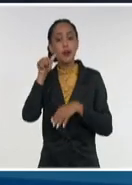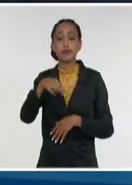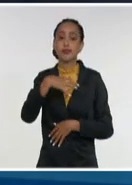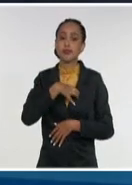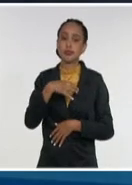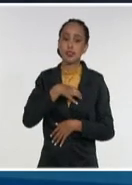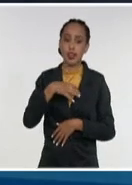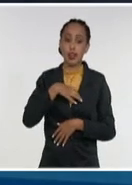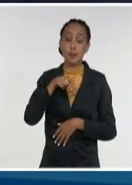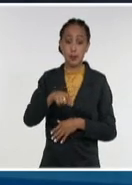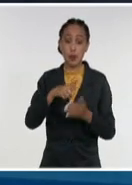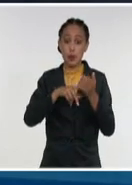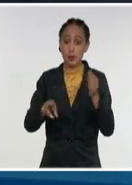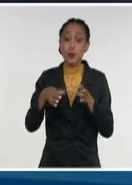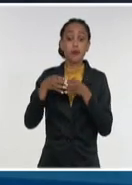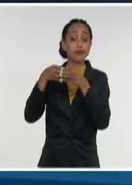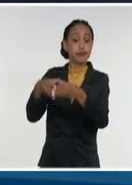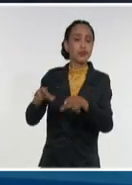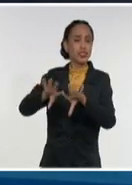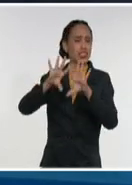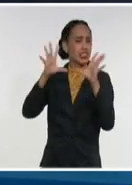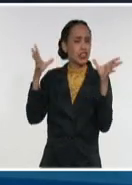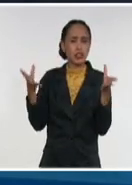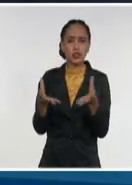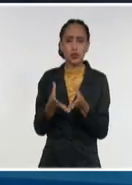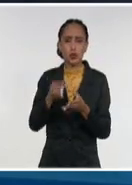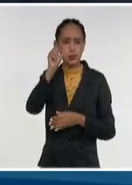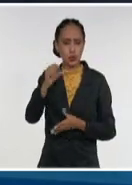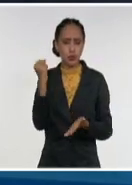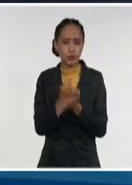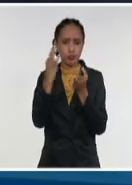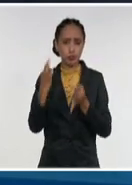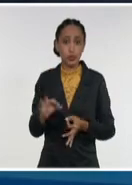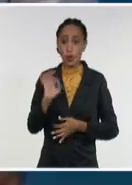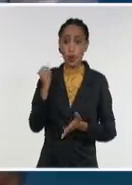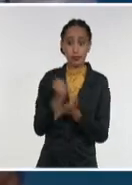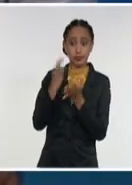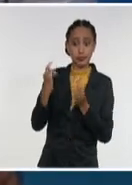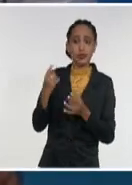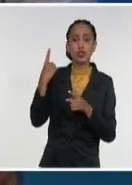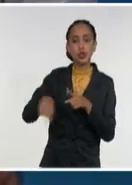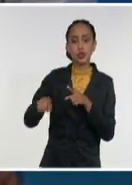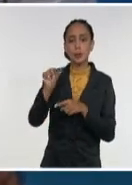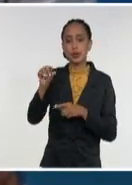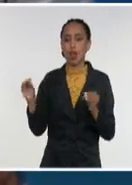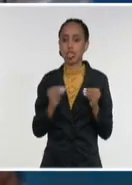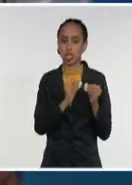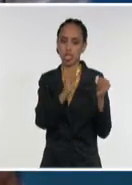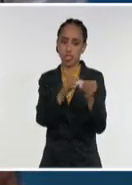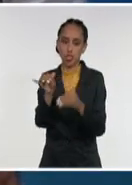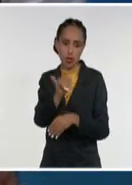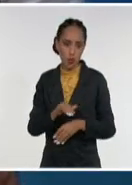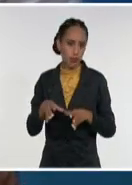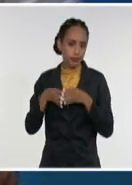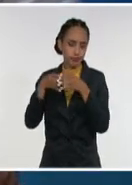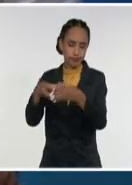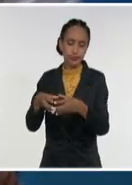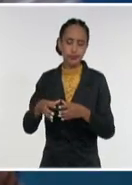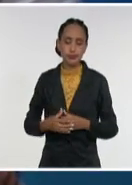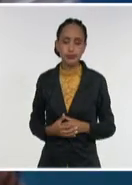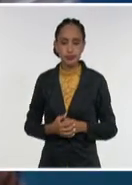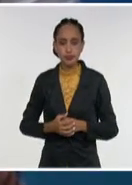provincia para el aislamiento de todos aquellos pacientes confirmados, sospechosos y contactos. Ciertamente, doctora, desde hace algunos días